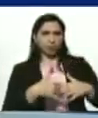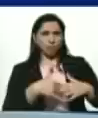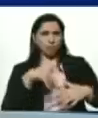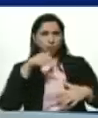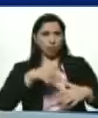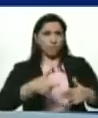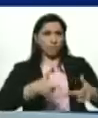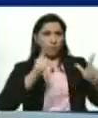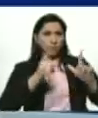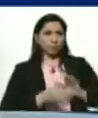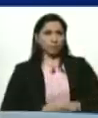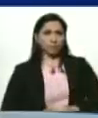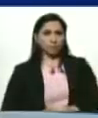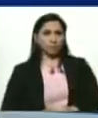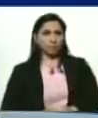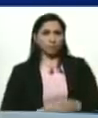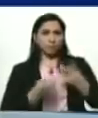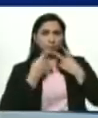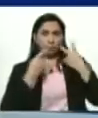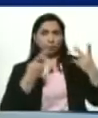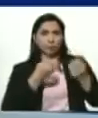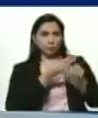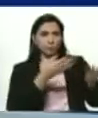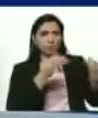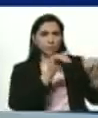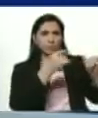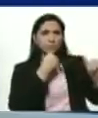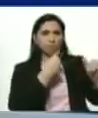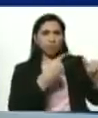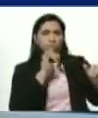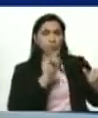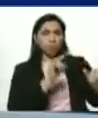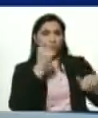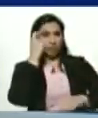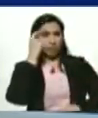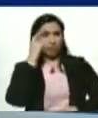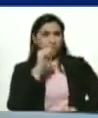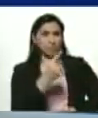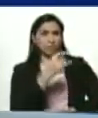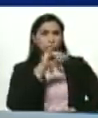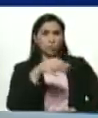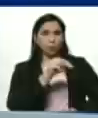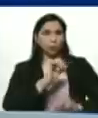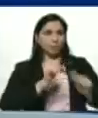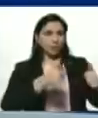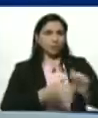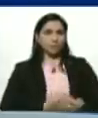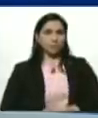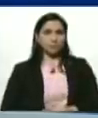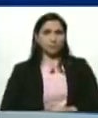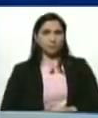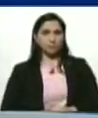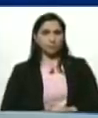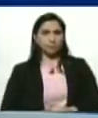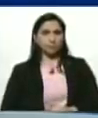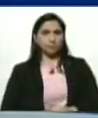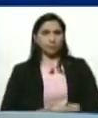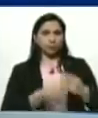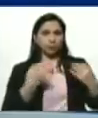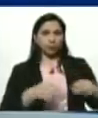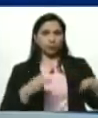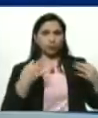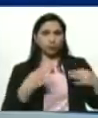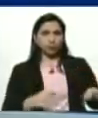hoy nos permite anunciar esto que usted ha dicho el día lunes primero comienza la normalización